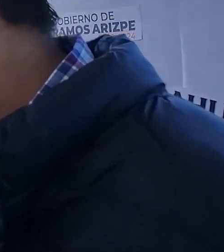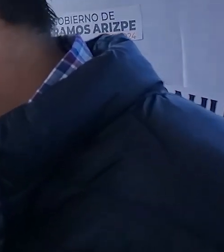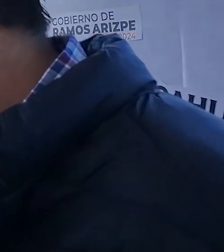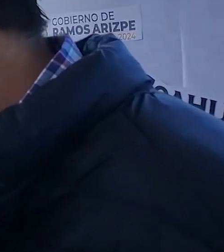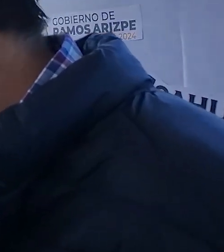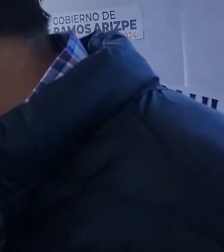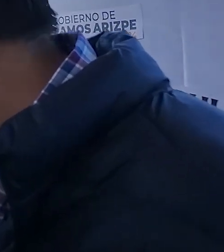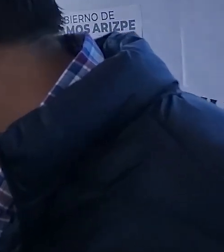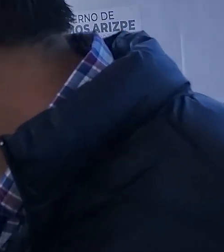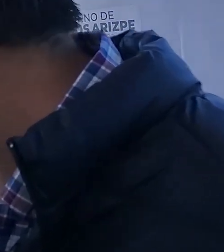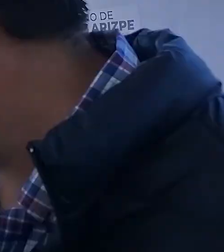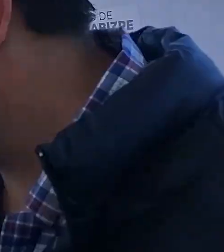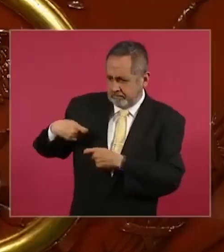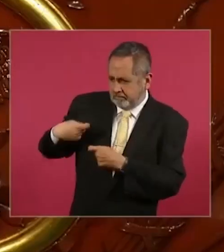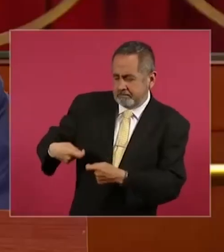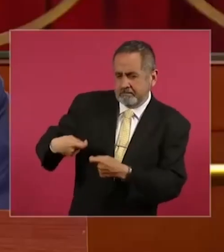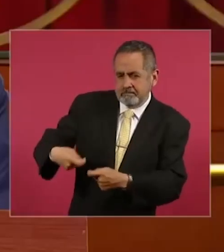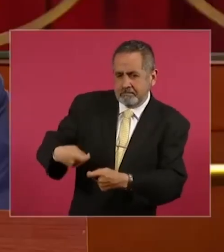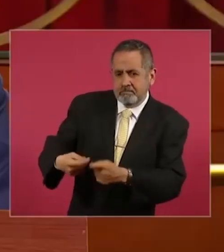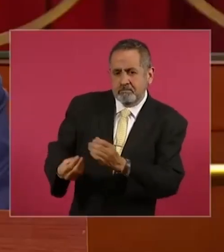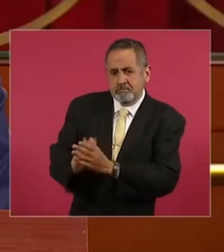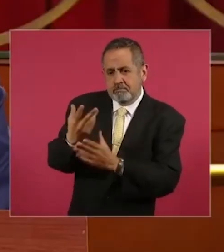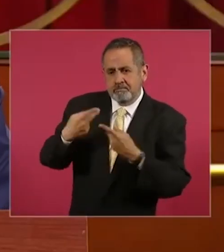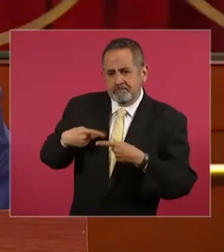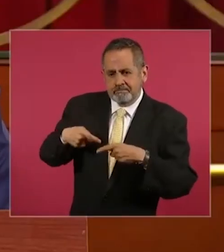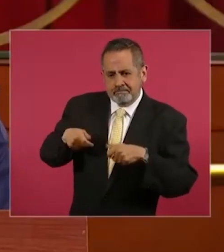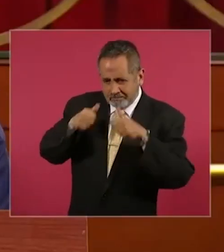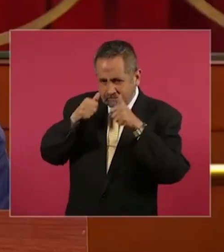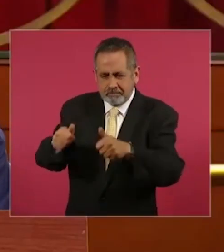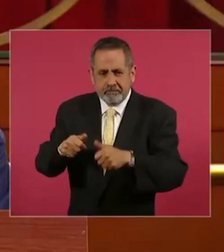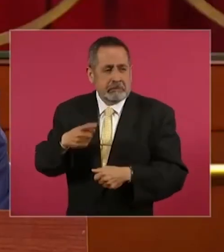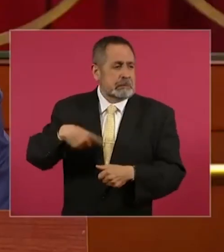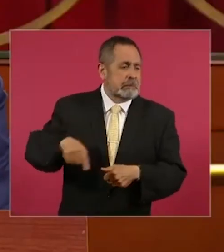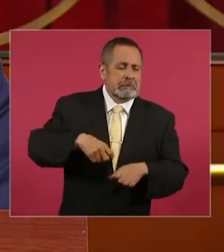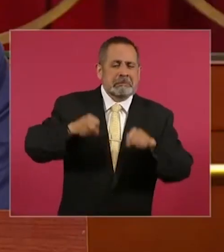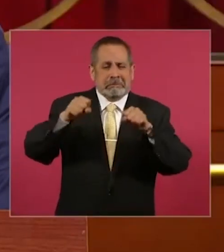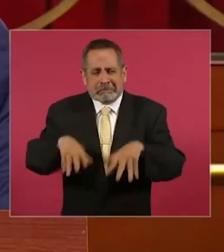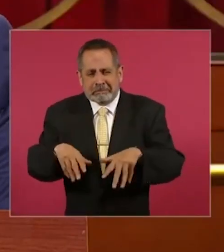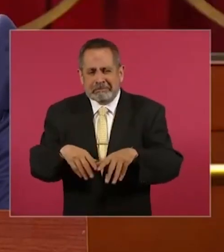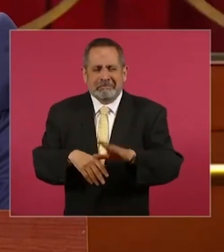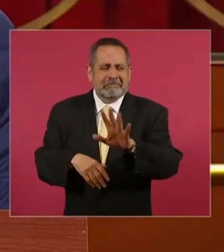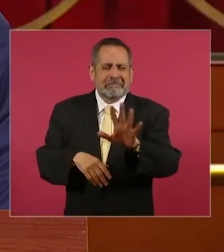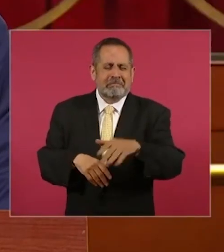insisto, que tienen muchos años funcionando. Informó para Enlace 13, Arián Esquivel.